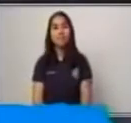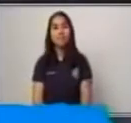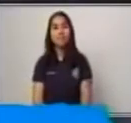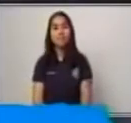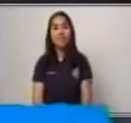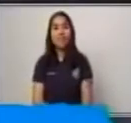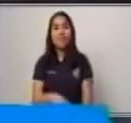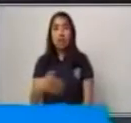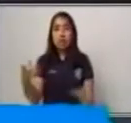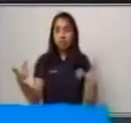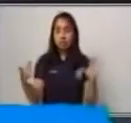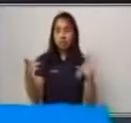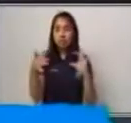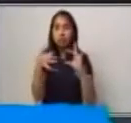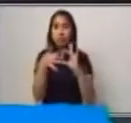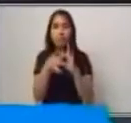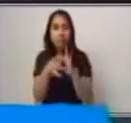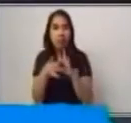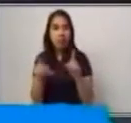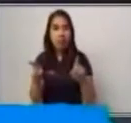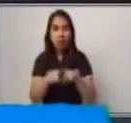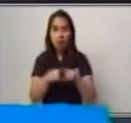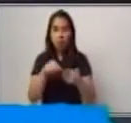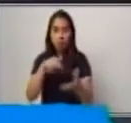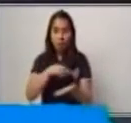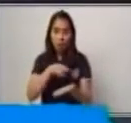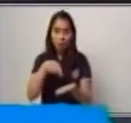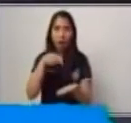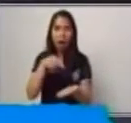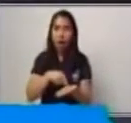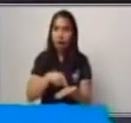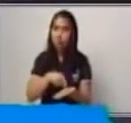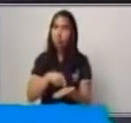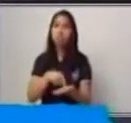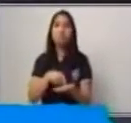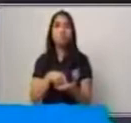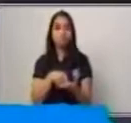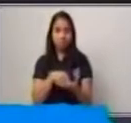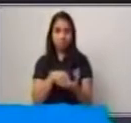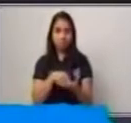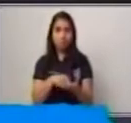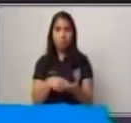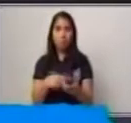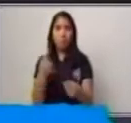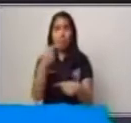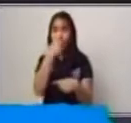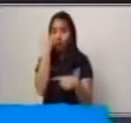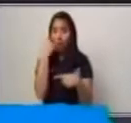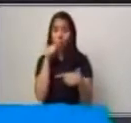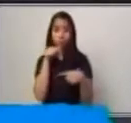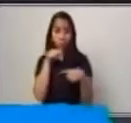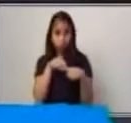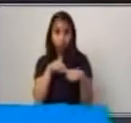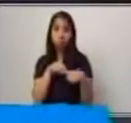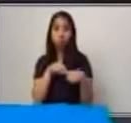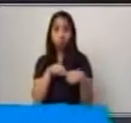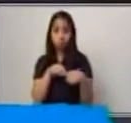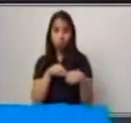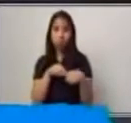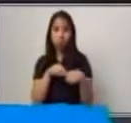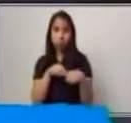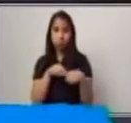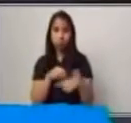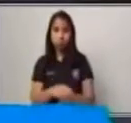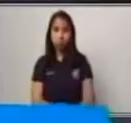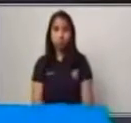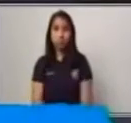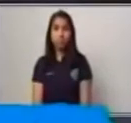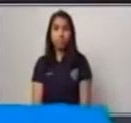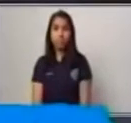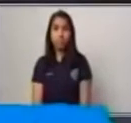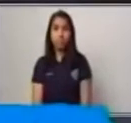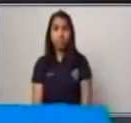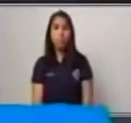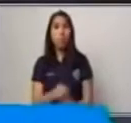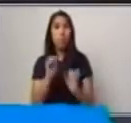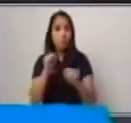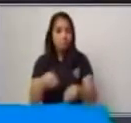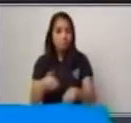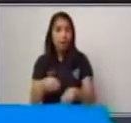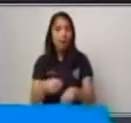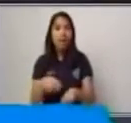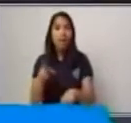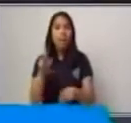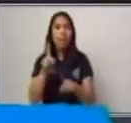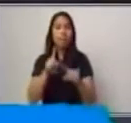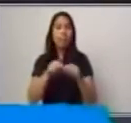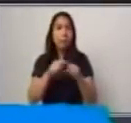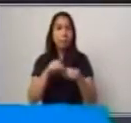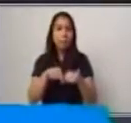Recuerda, género y número masculino, género masculino, femenino y número singular o plural. Acá, ¿cuál coincide con